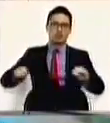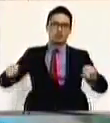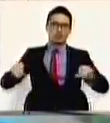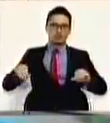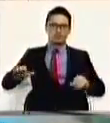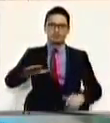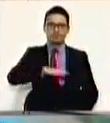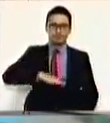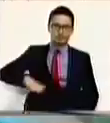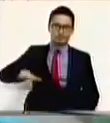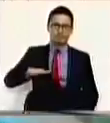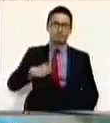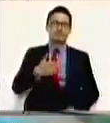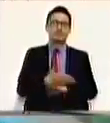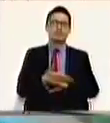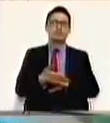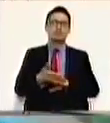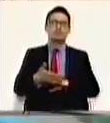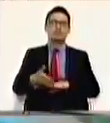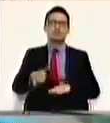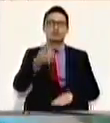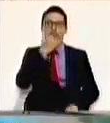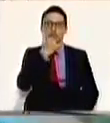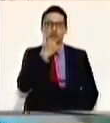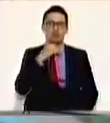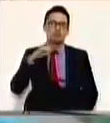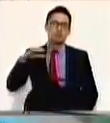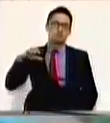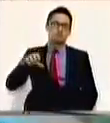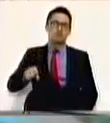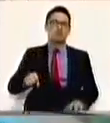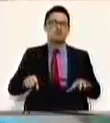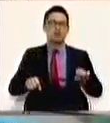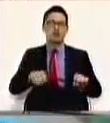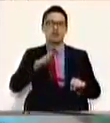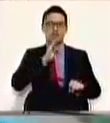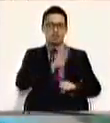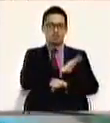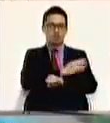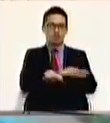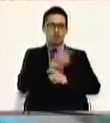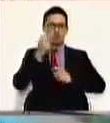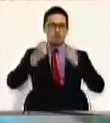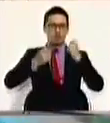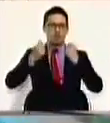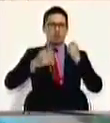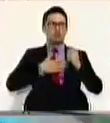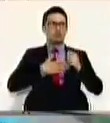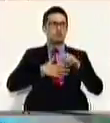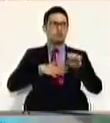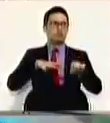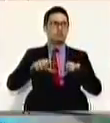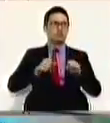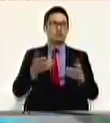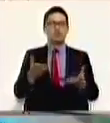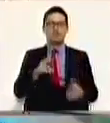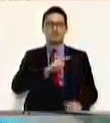final, de manera postrera, terminan en manos de poderosos sectores económicos del Valle del